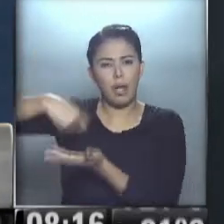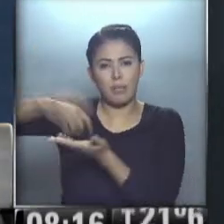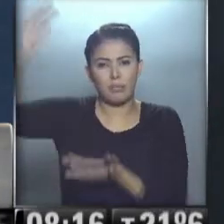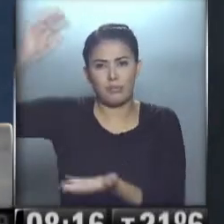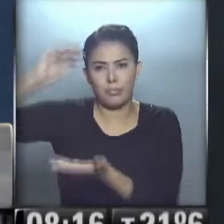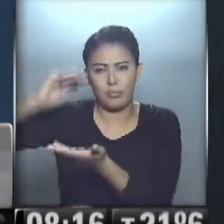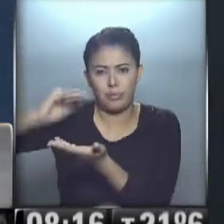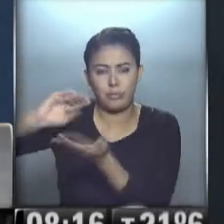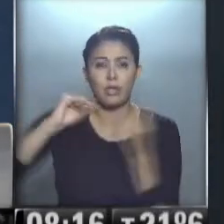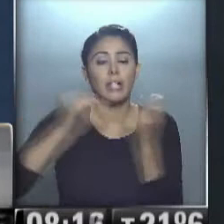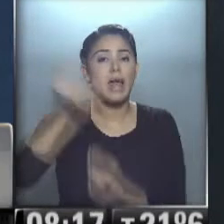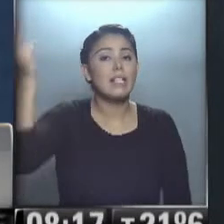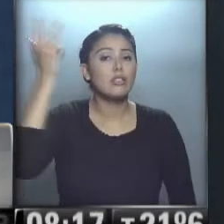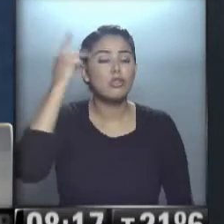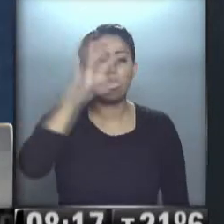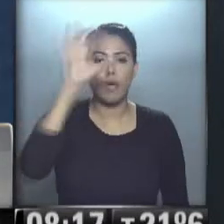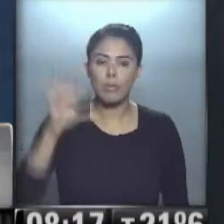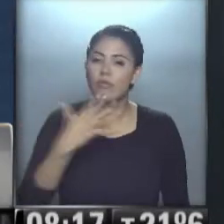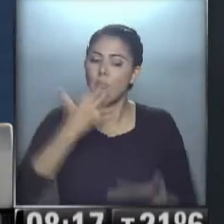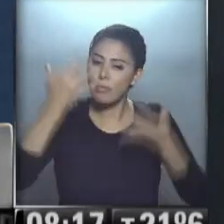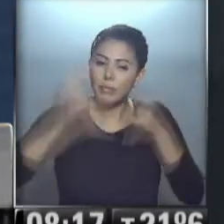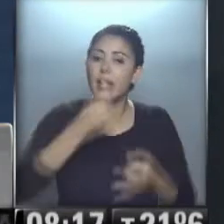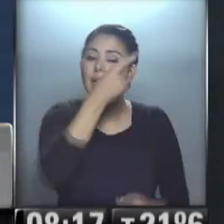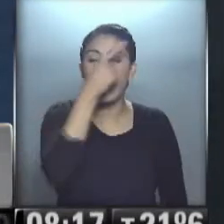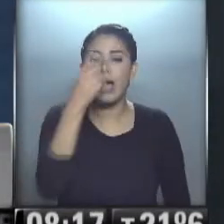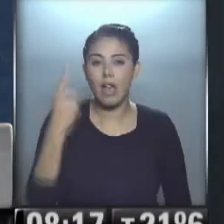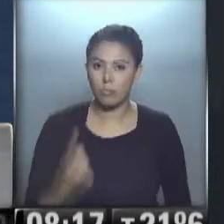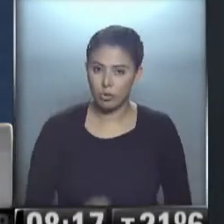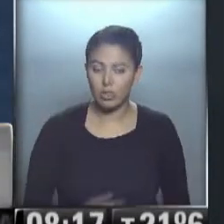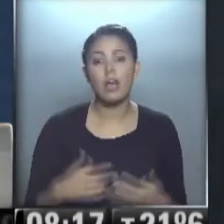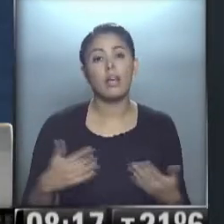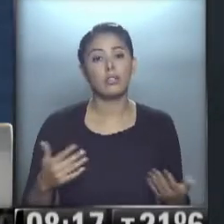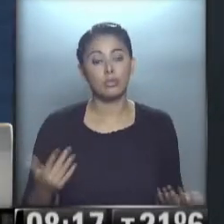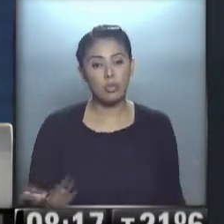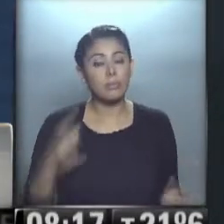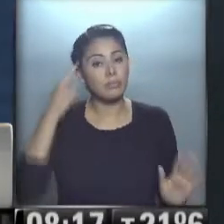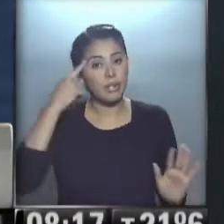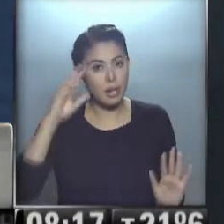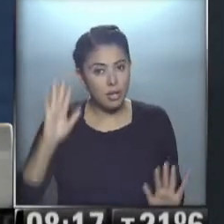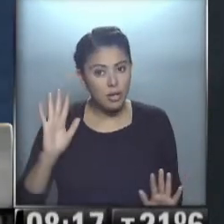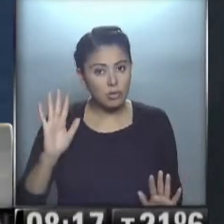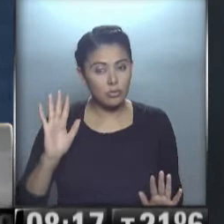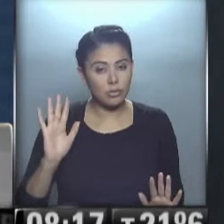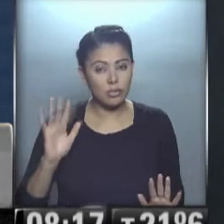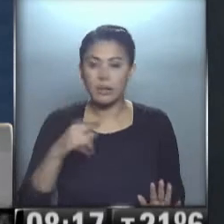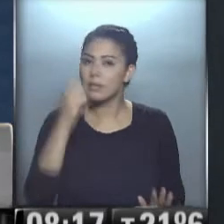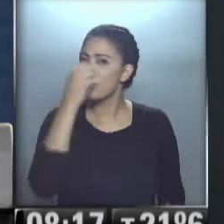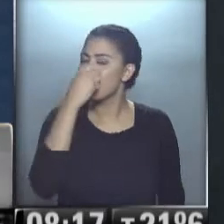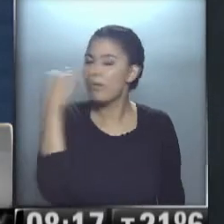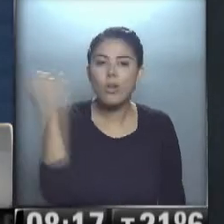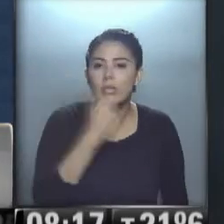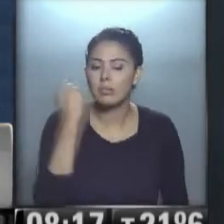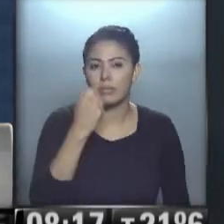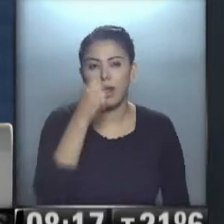un modo razonable y eficaz para cada una de las jurisdicciones. Entonces, creo que es absolutamente imprescindible